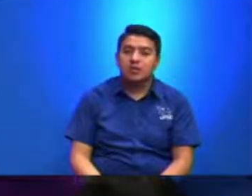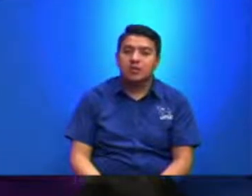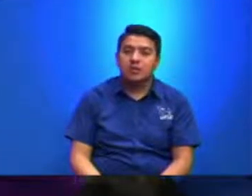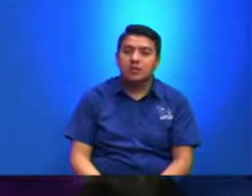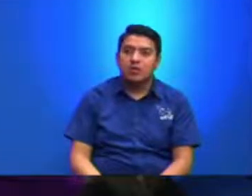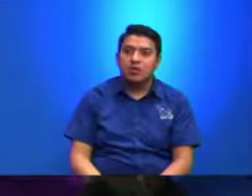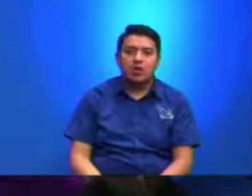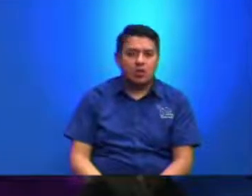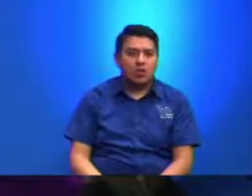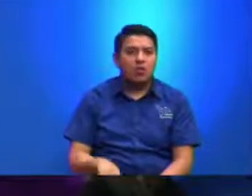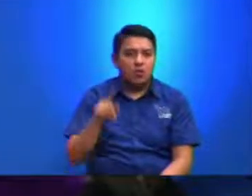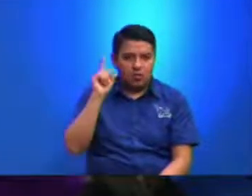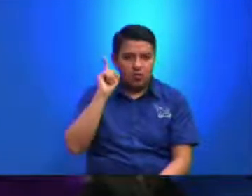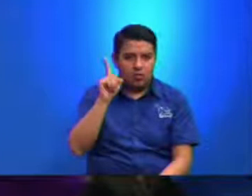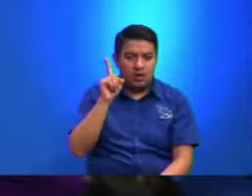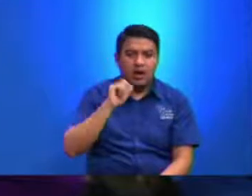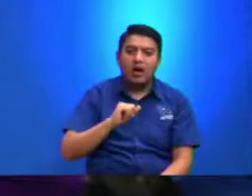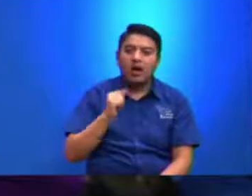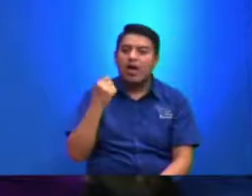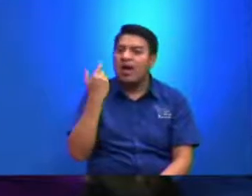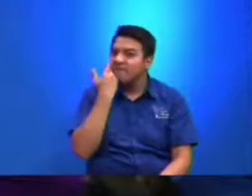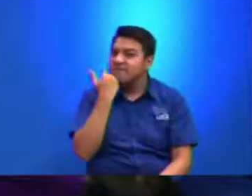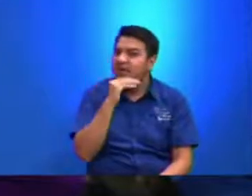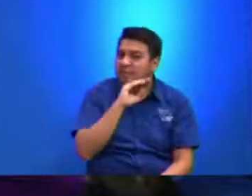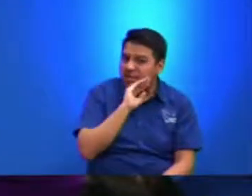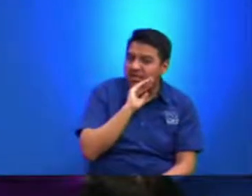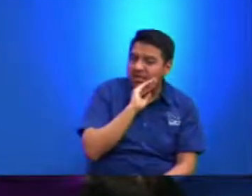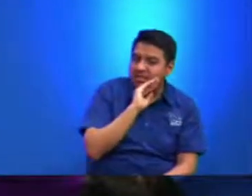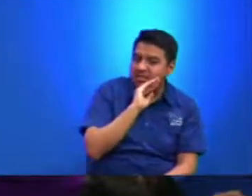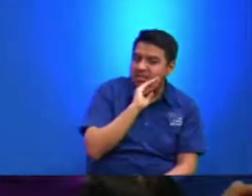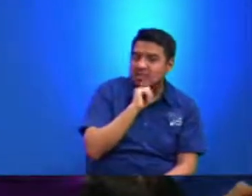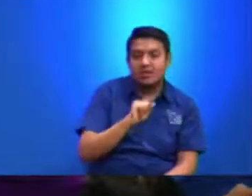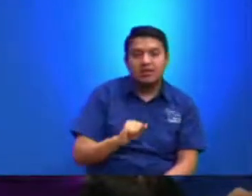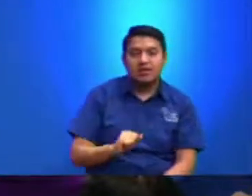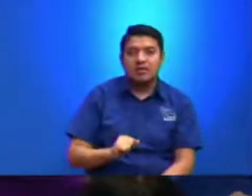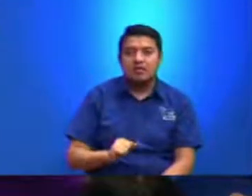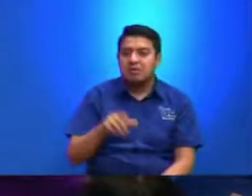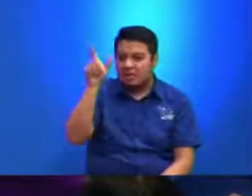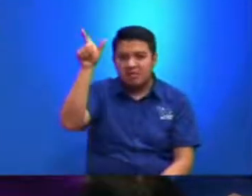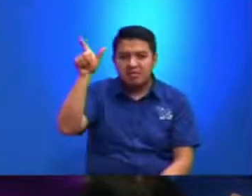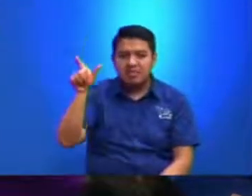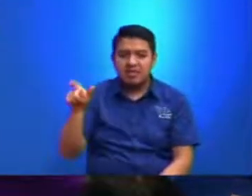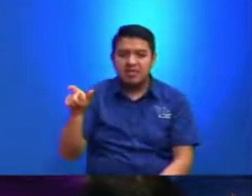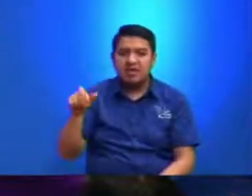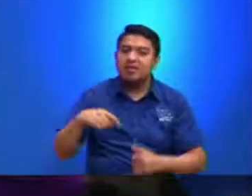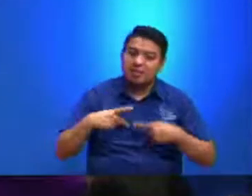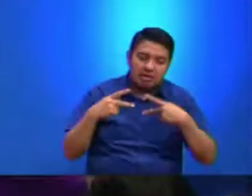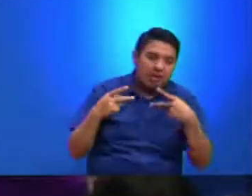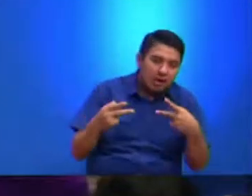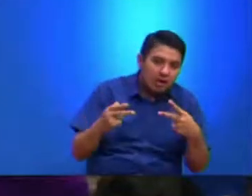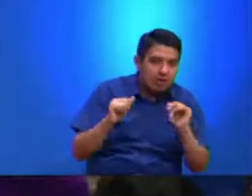enfermedades que se puede presentar. Y pueden haber de dos tipos, ¿verdad? Uno que no se quita